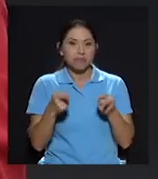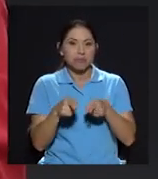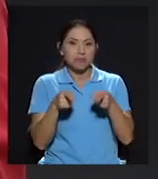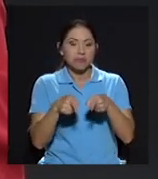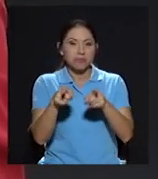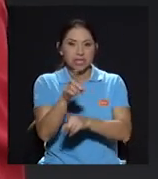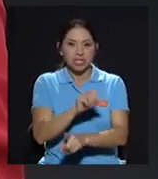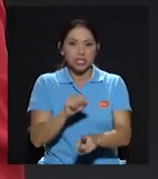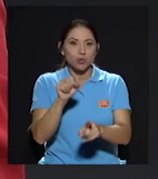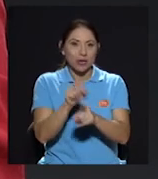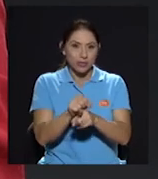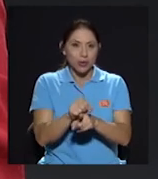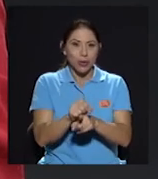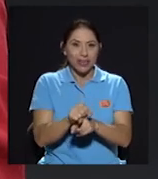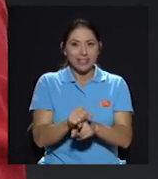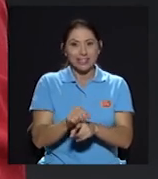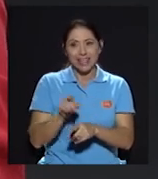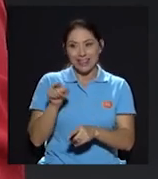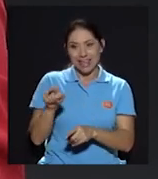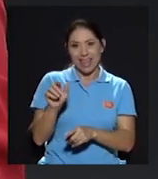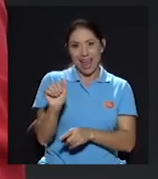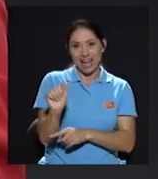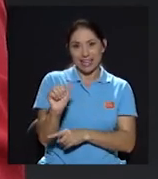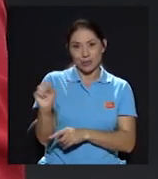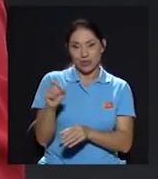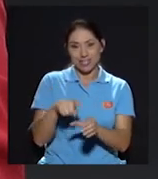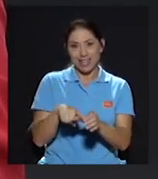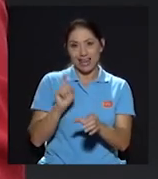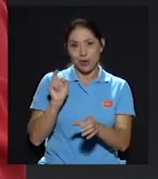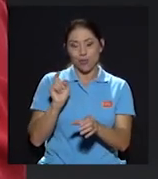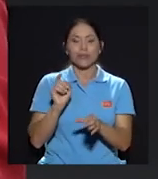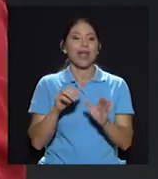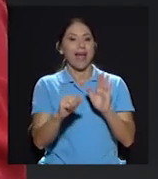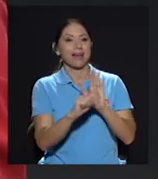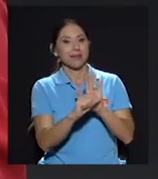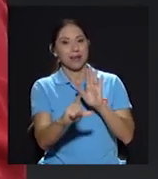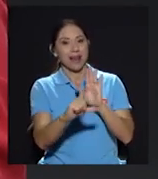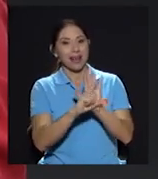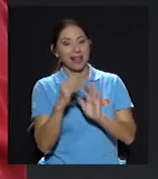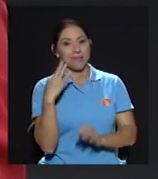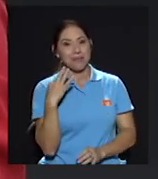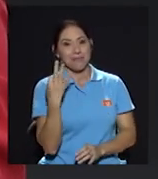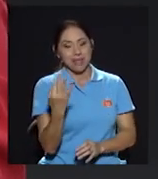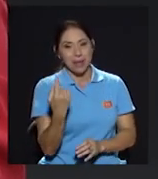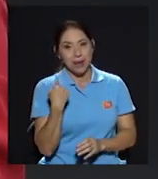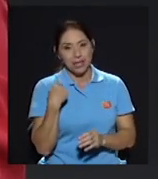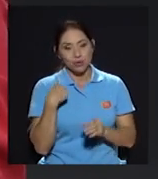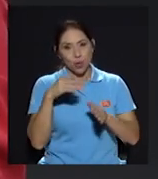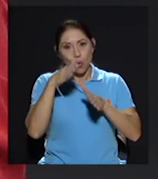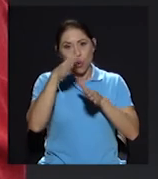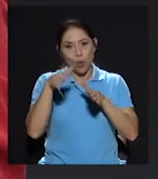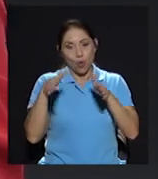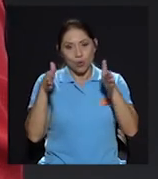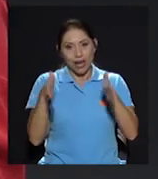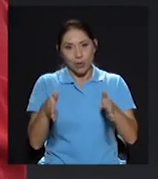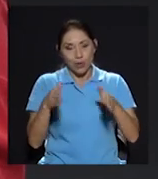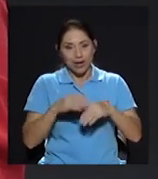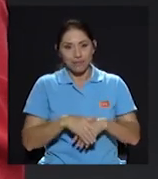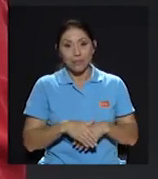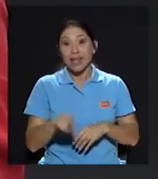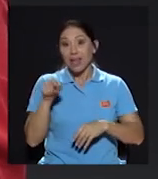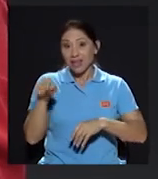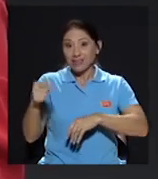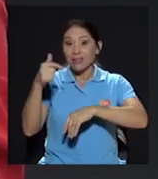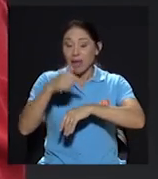de su salida me invita a la asamblea legislativa a ser contralor esa es una etapa